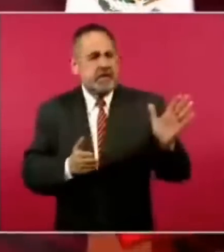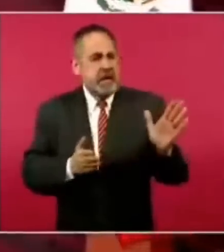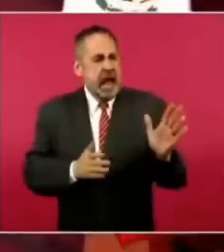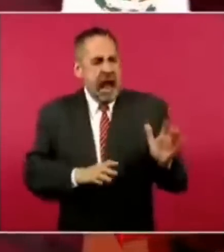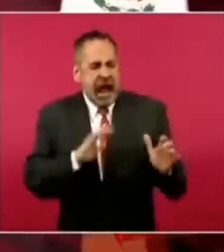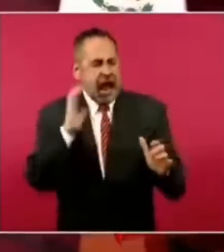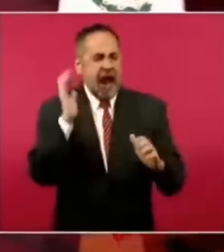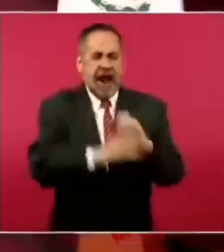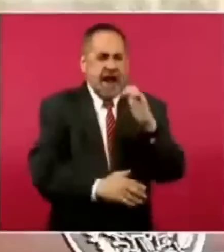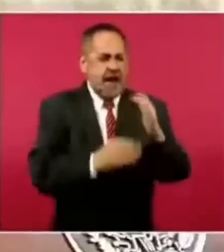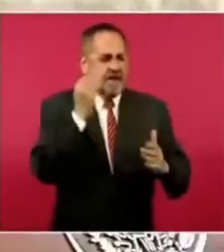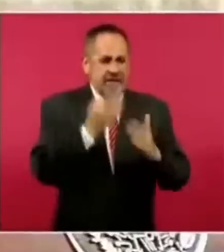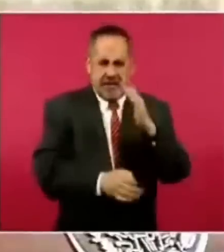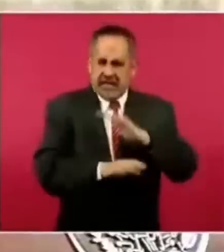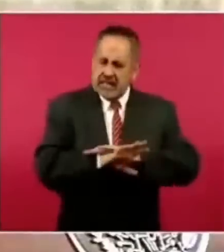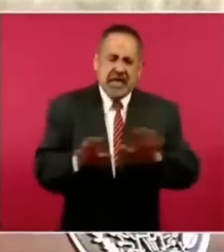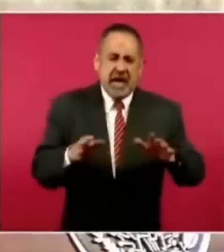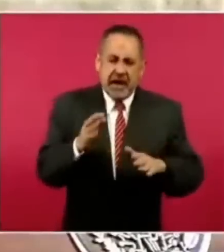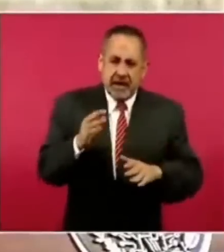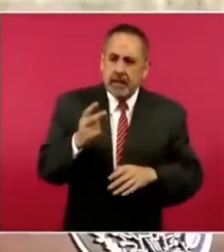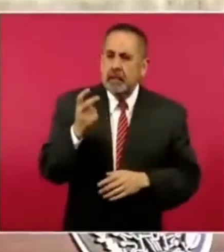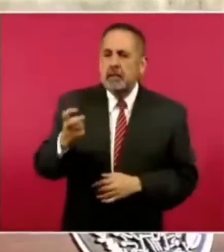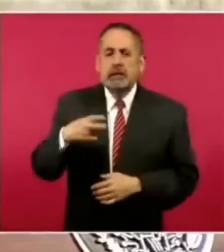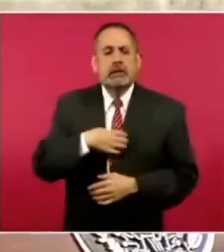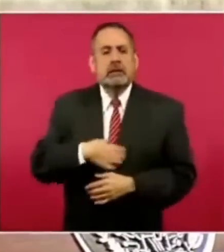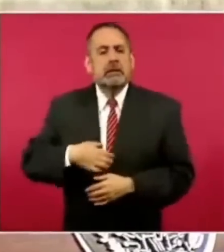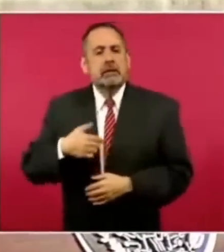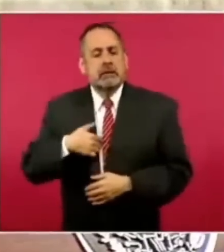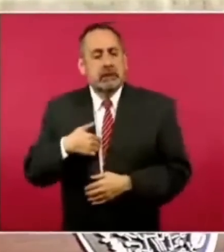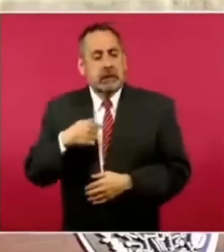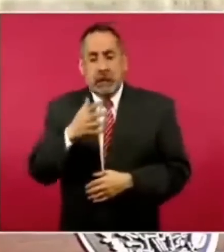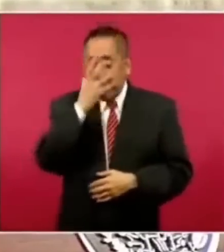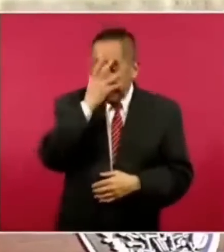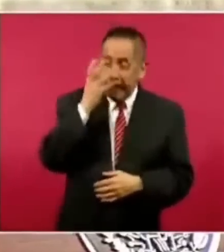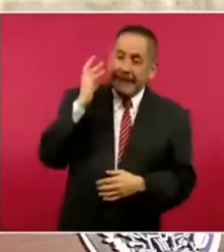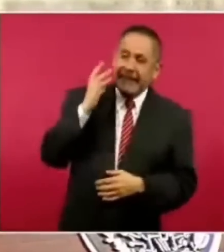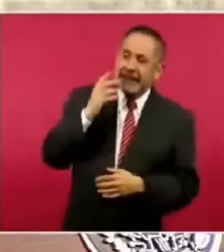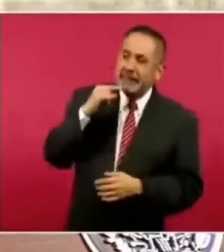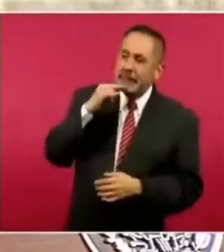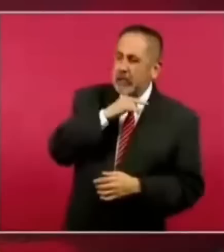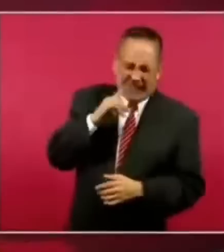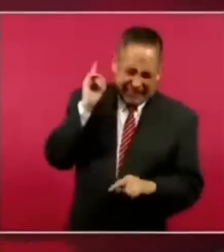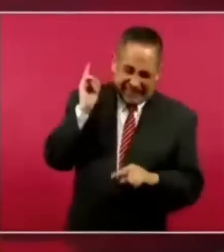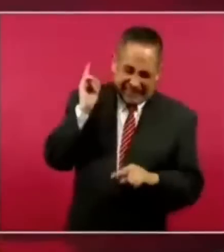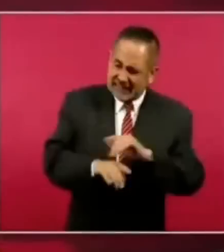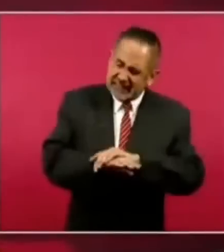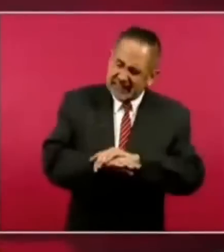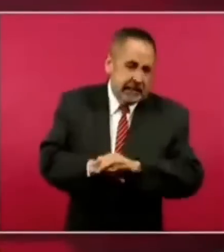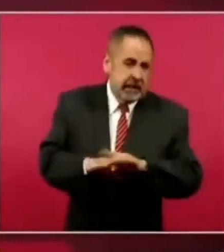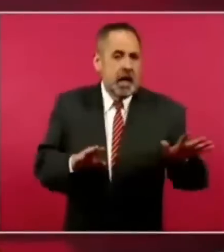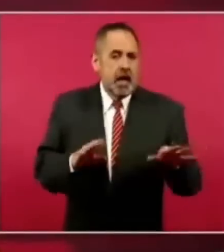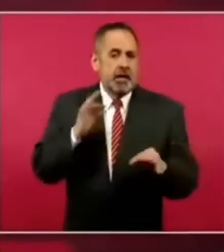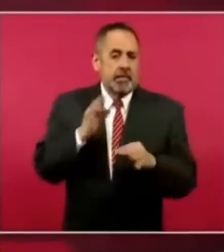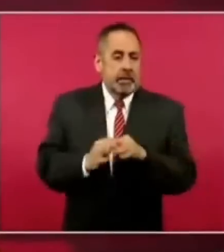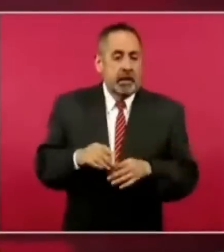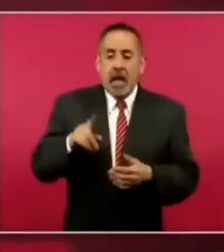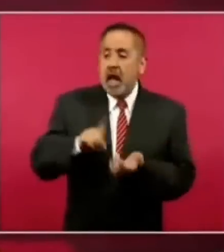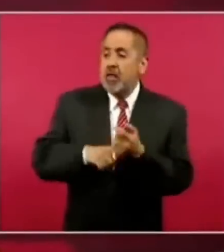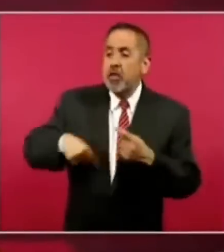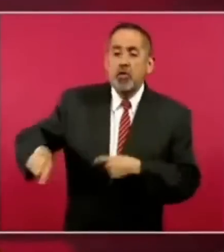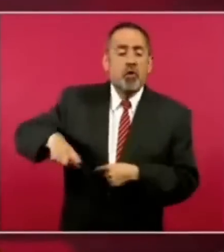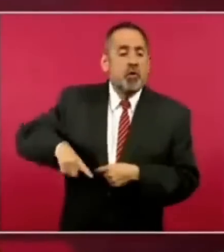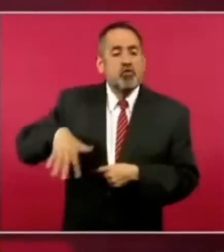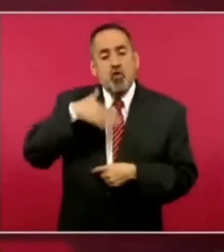porque fue fuera máscaras. Se acabó la corrupción.